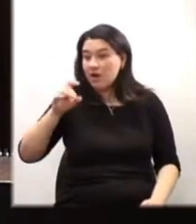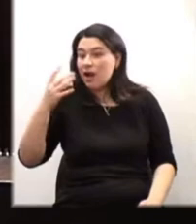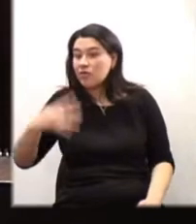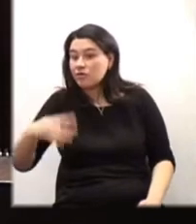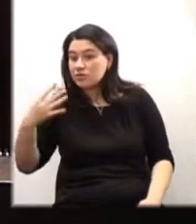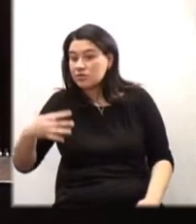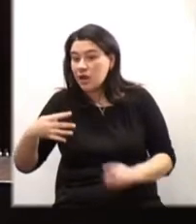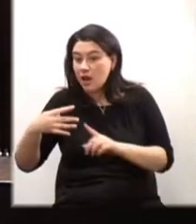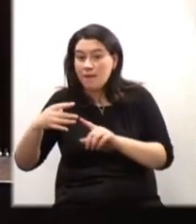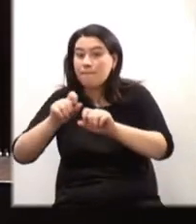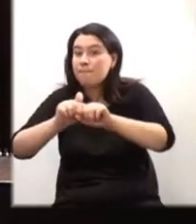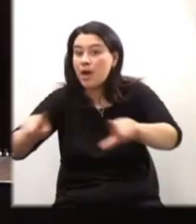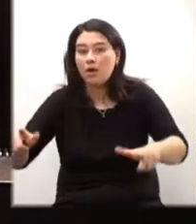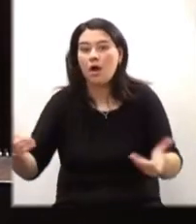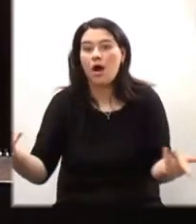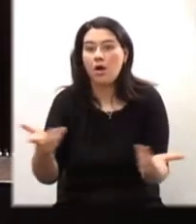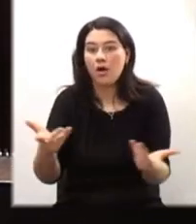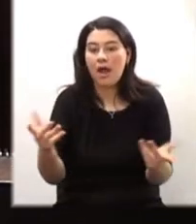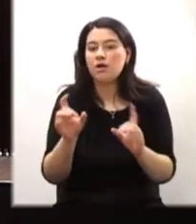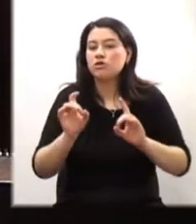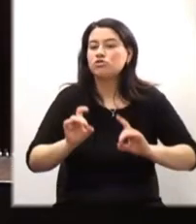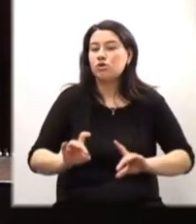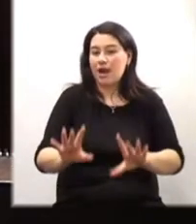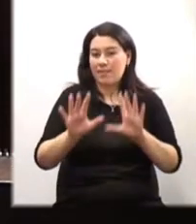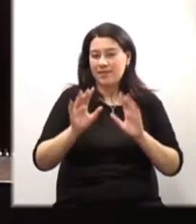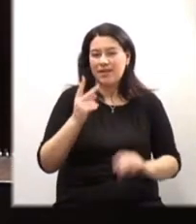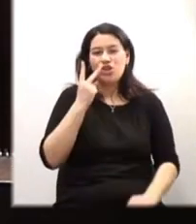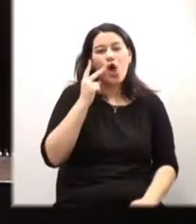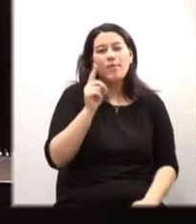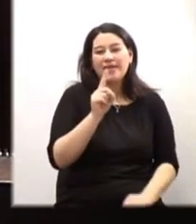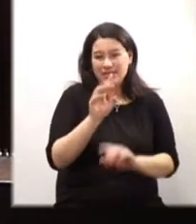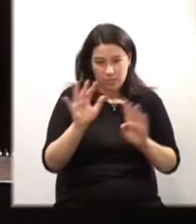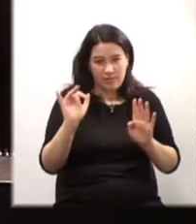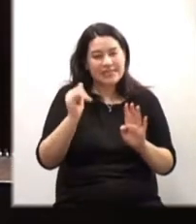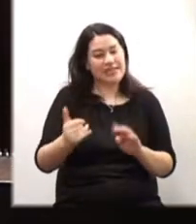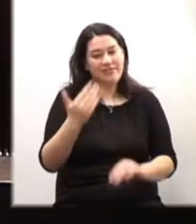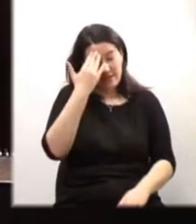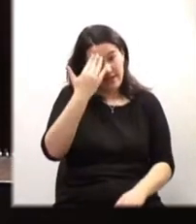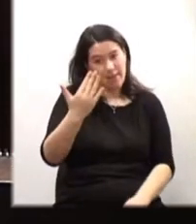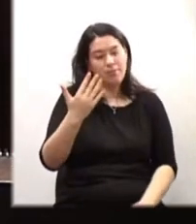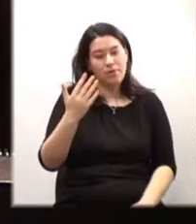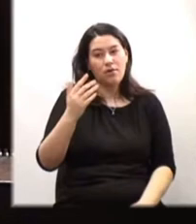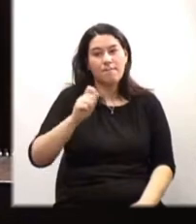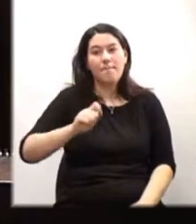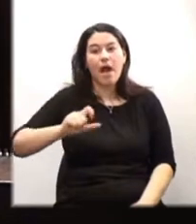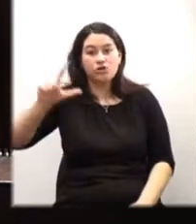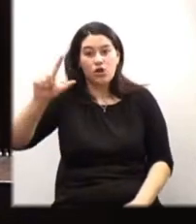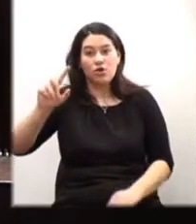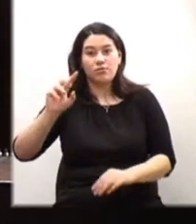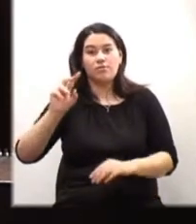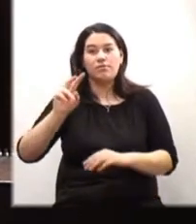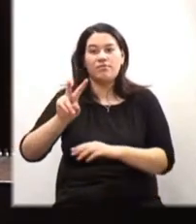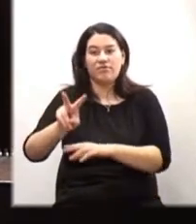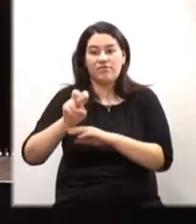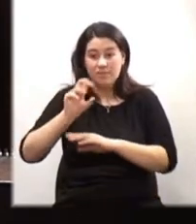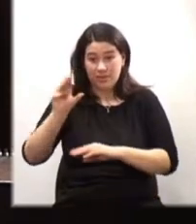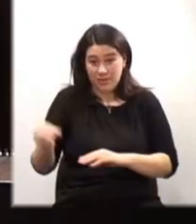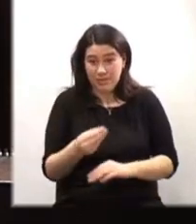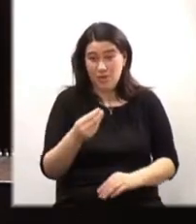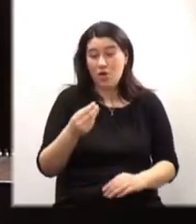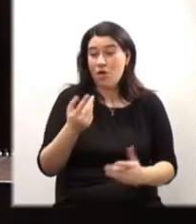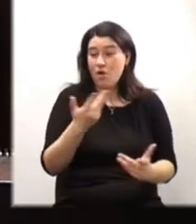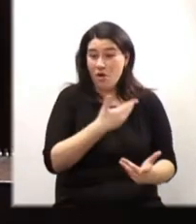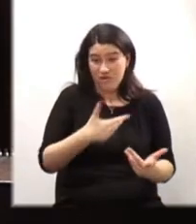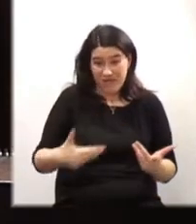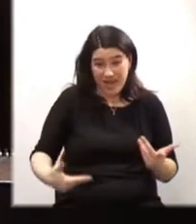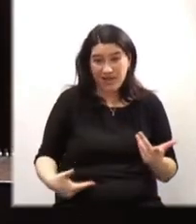Solamente el Frente Amplio tuvo un mayor déficit fiscal en 2019, y este gobierno en 2024 va a superar ese